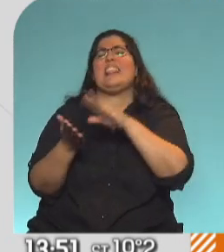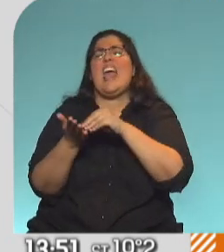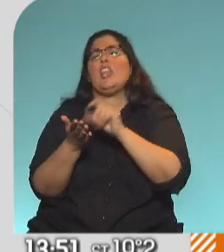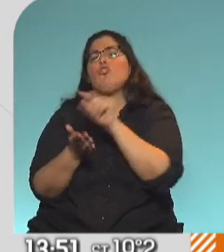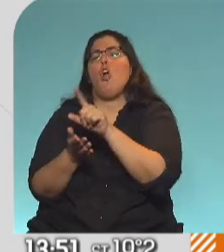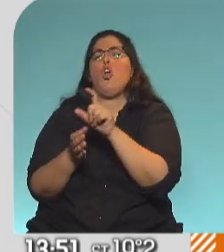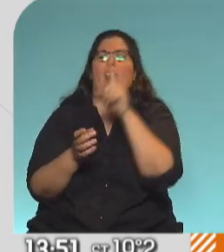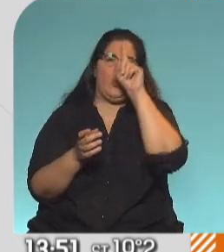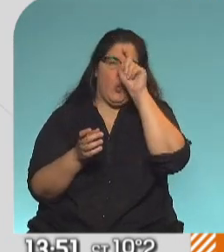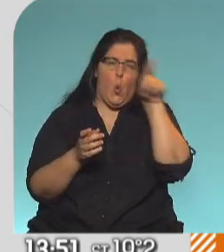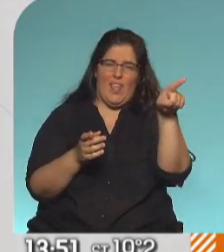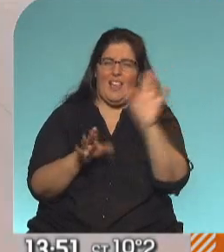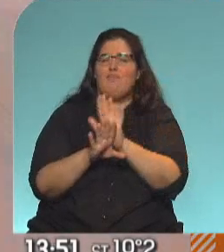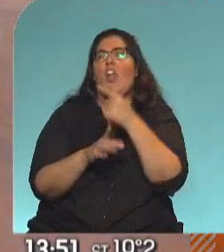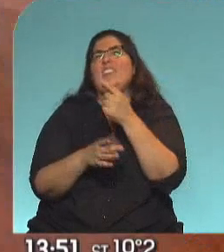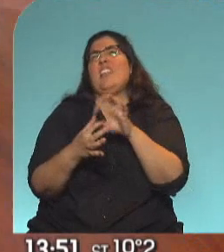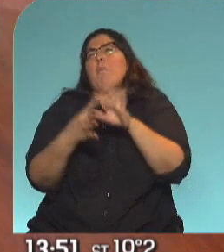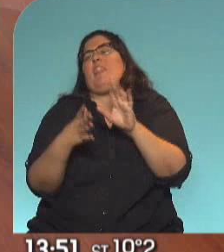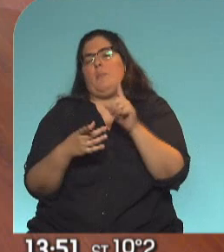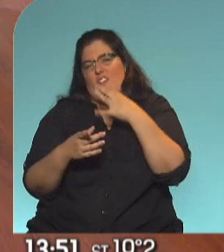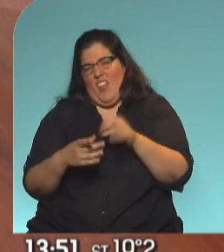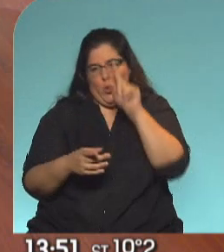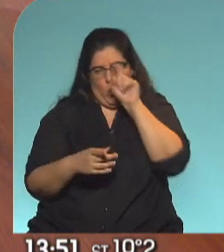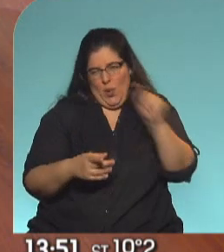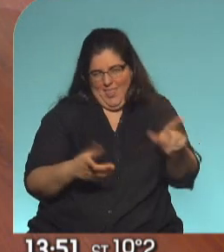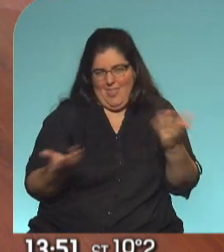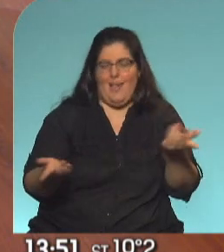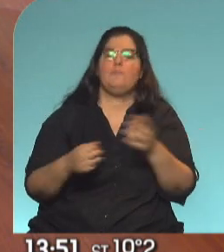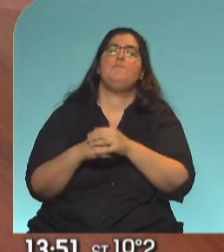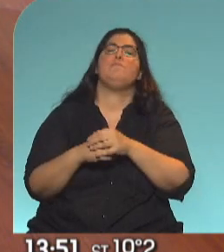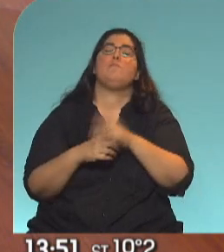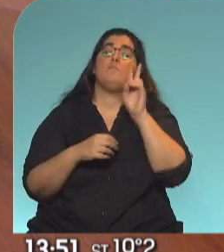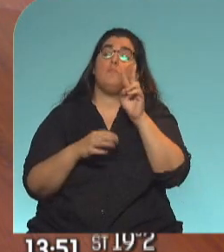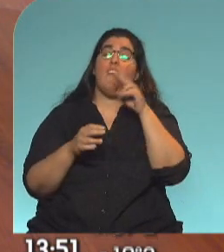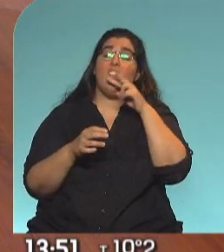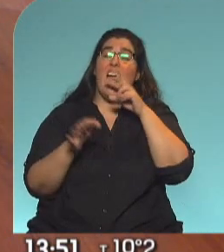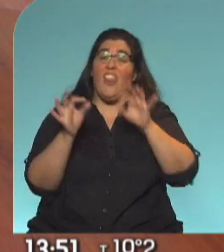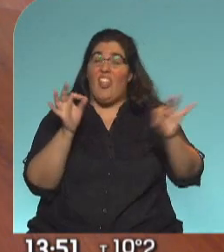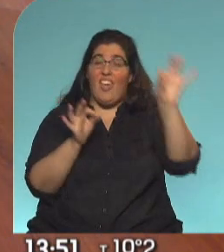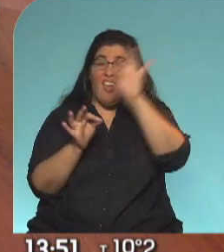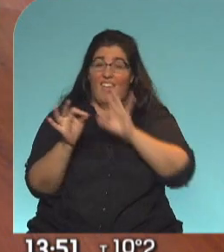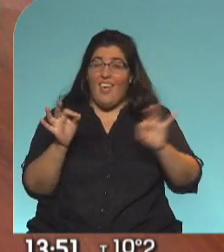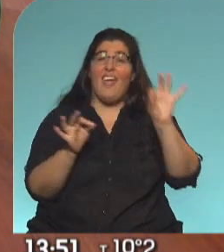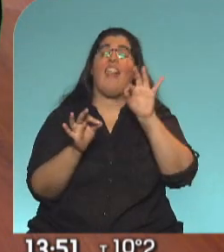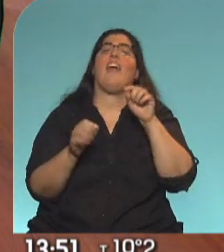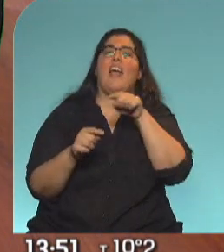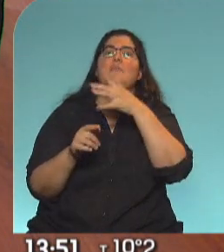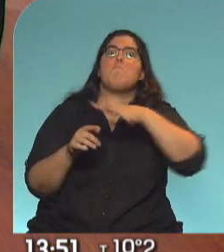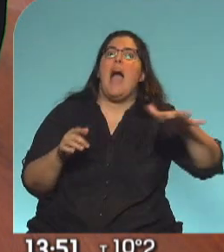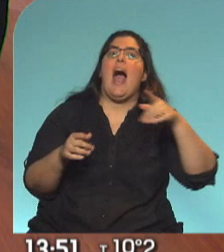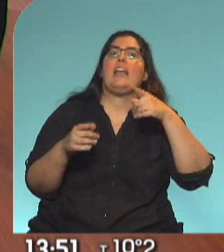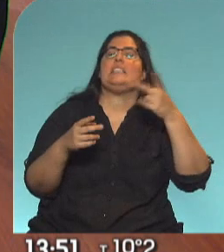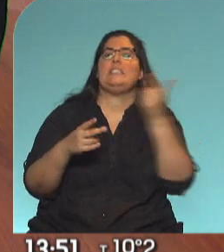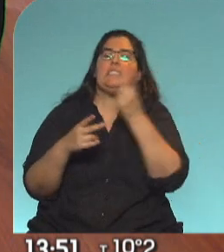turco disfrazado de Estado independiente. Pero lo que estamos viendo en la línea verde es la zona marítima que se